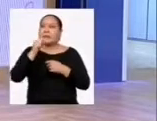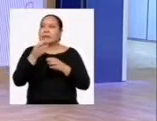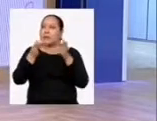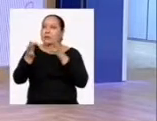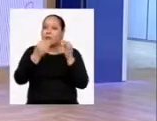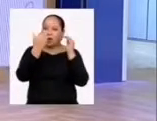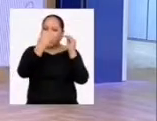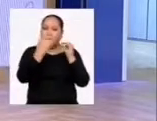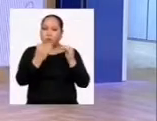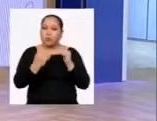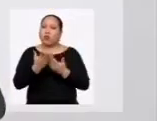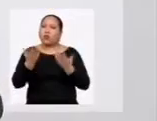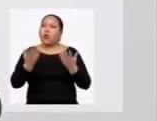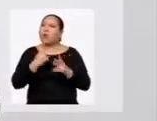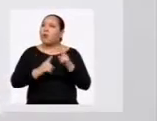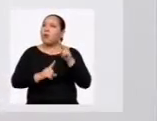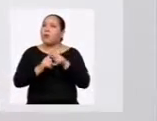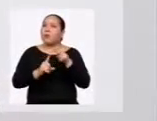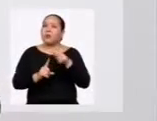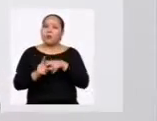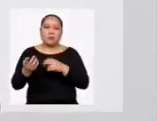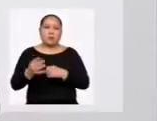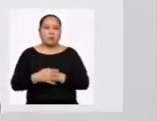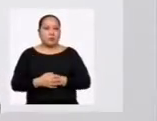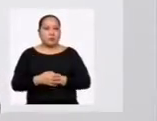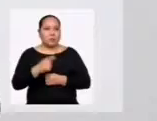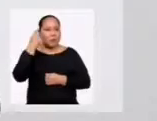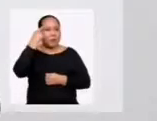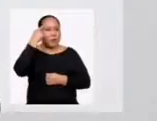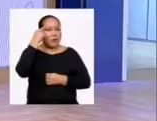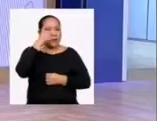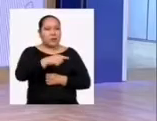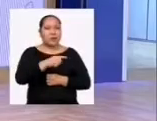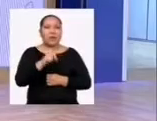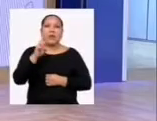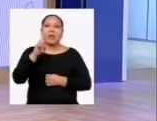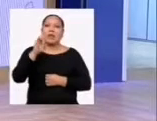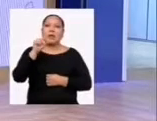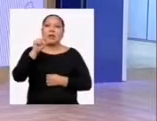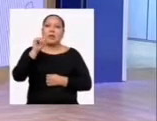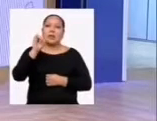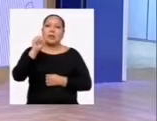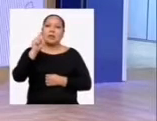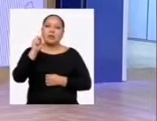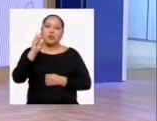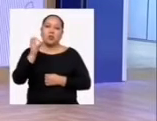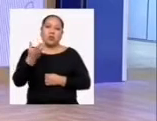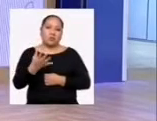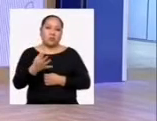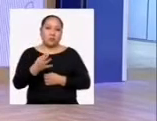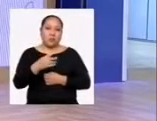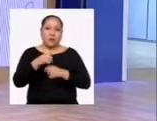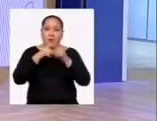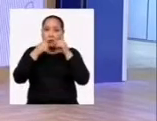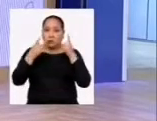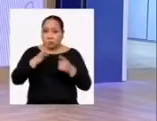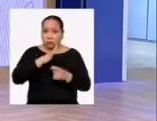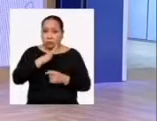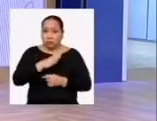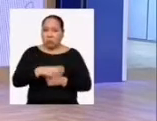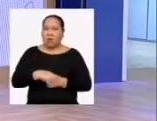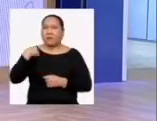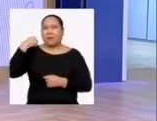explica en qué casos se da. ¿Y qué opinas del registro? Pues a mí me gusta, pero creo que tendría que